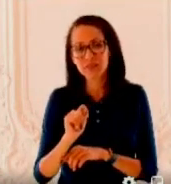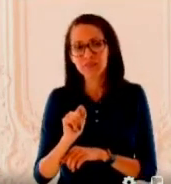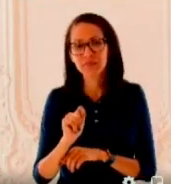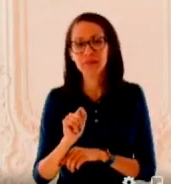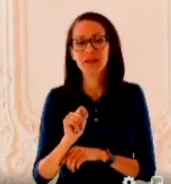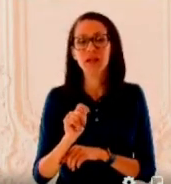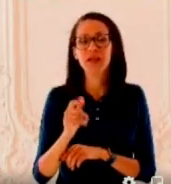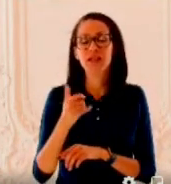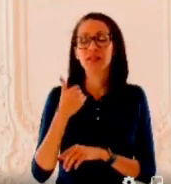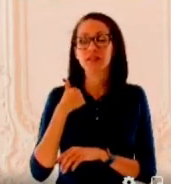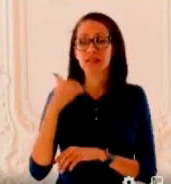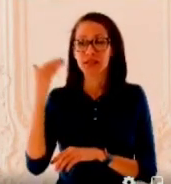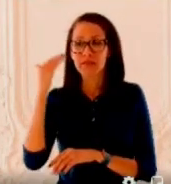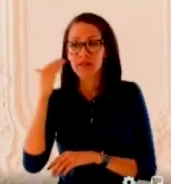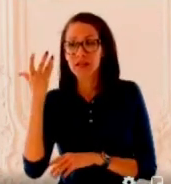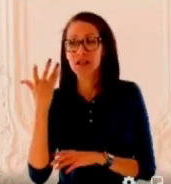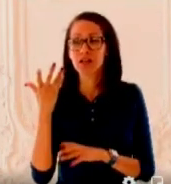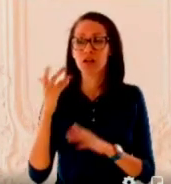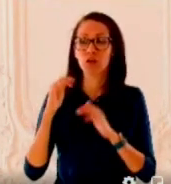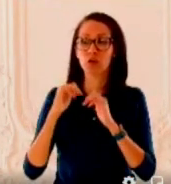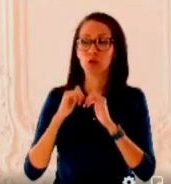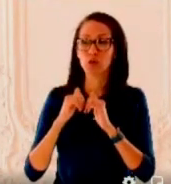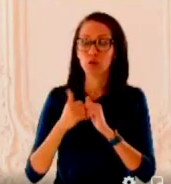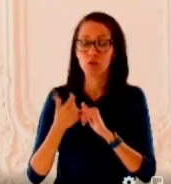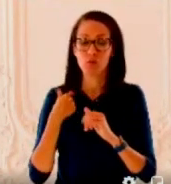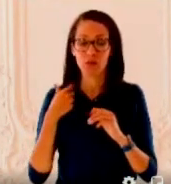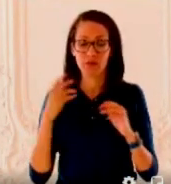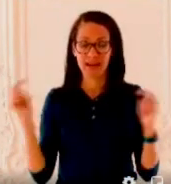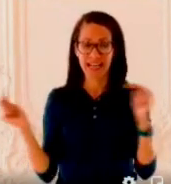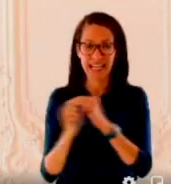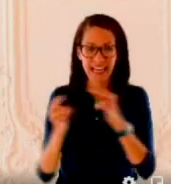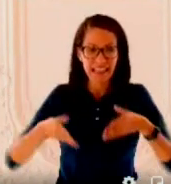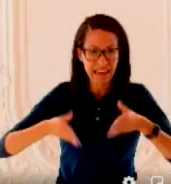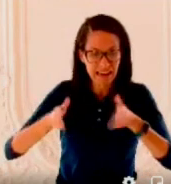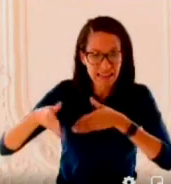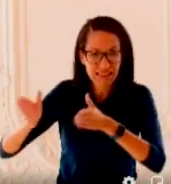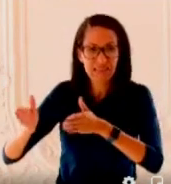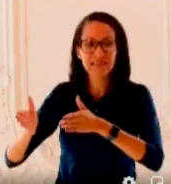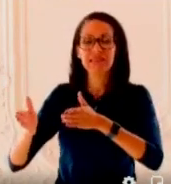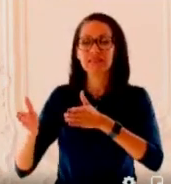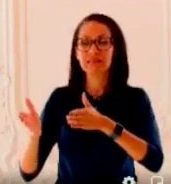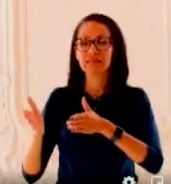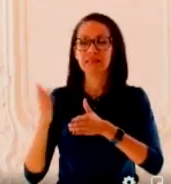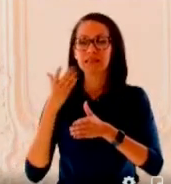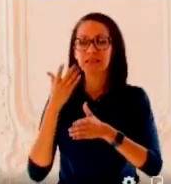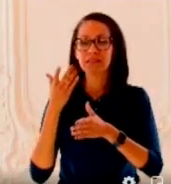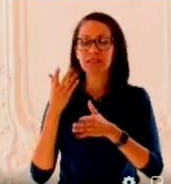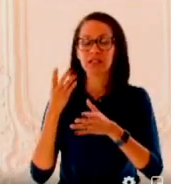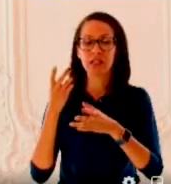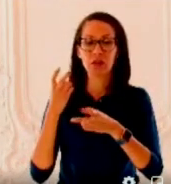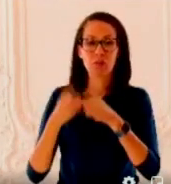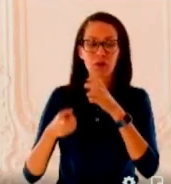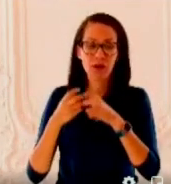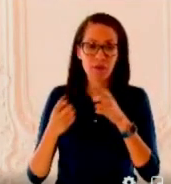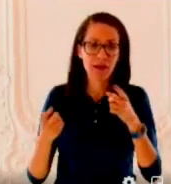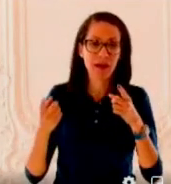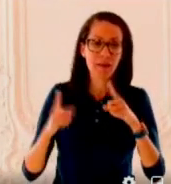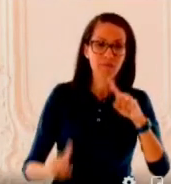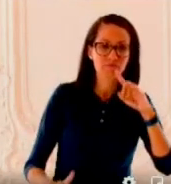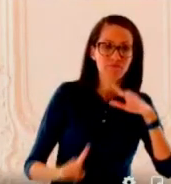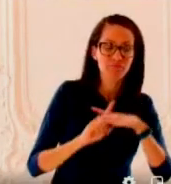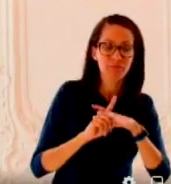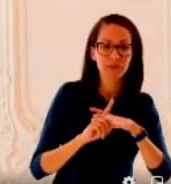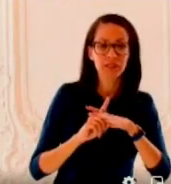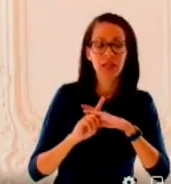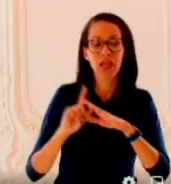tomando en consideración las condiciones en que se encontraban las carreteras y los incidentes adicionales que surgieron por los